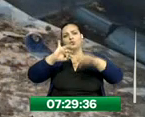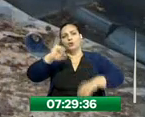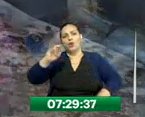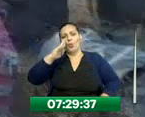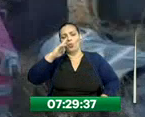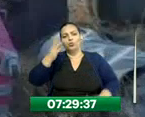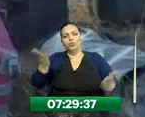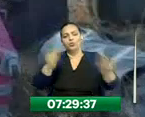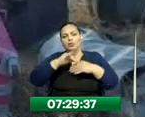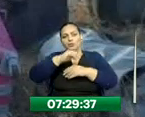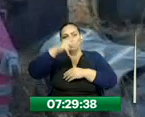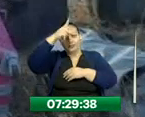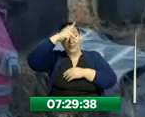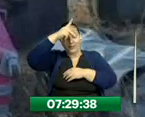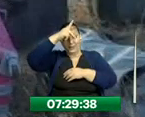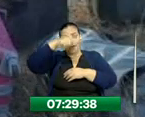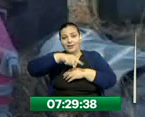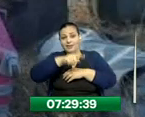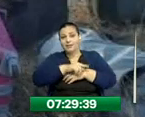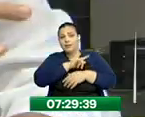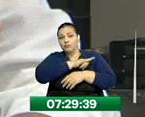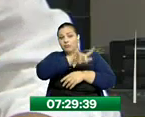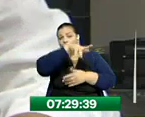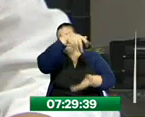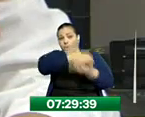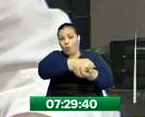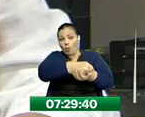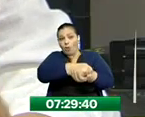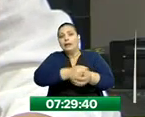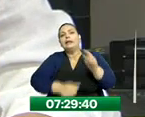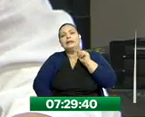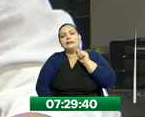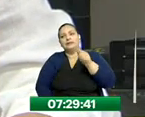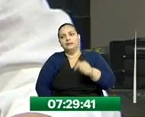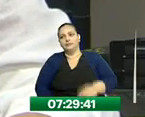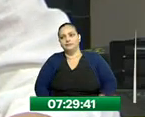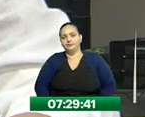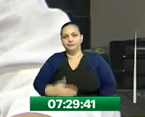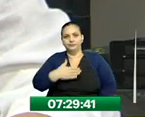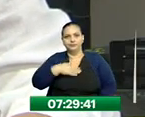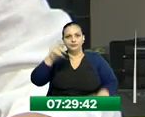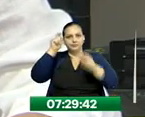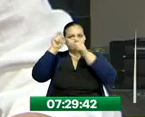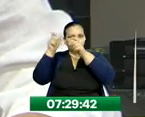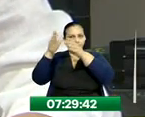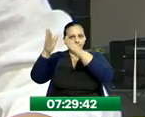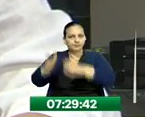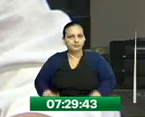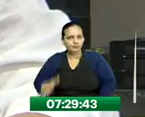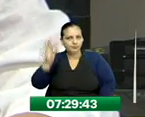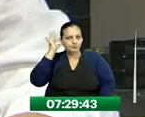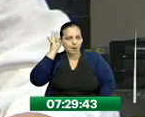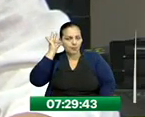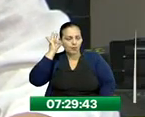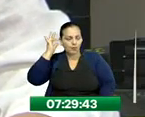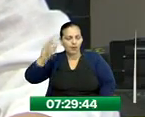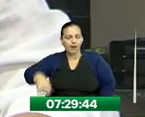señora fiscal, entre yo despierto y dormido, me dijo que me pedía mil disculpas por